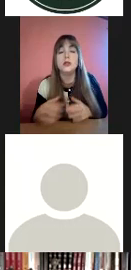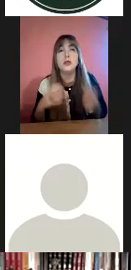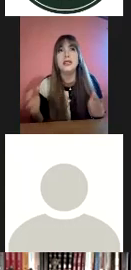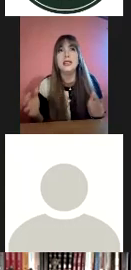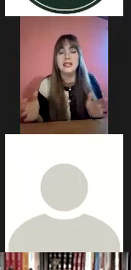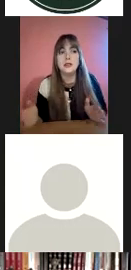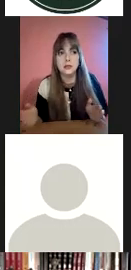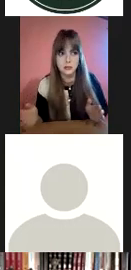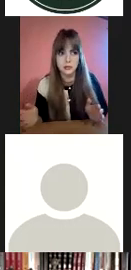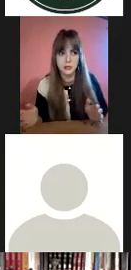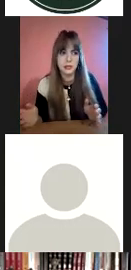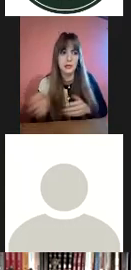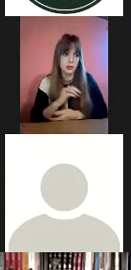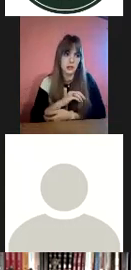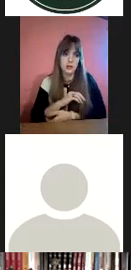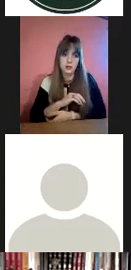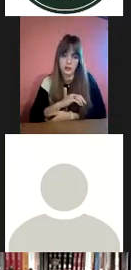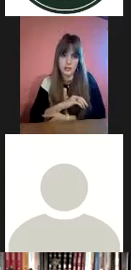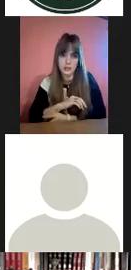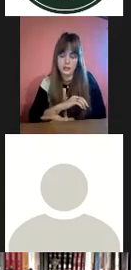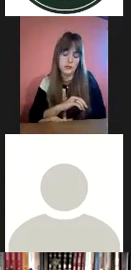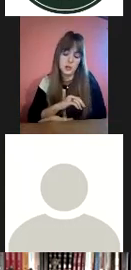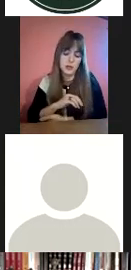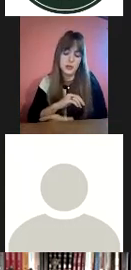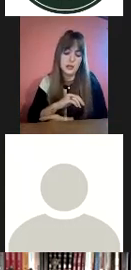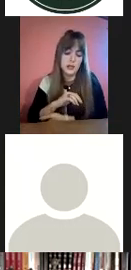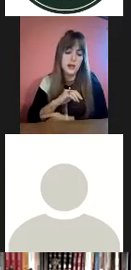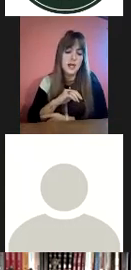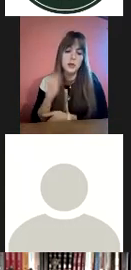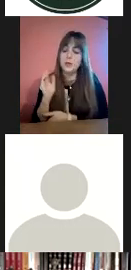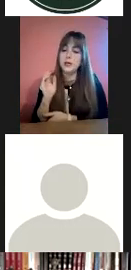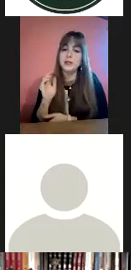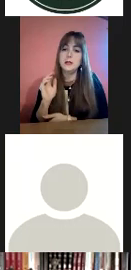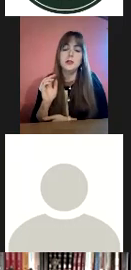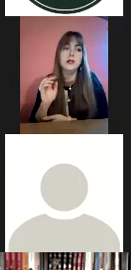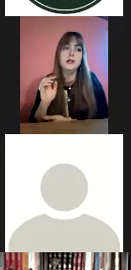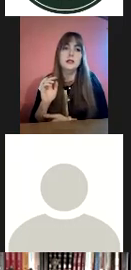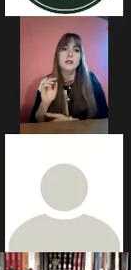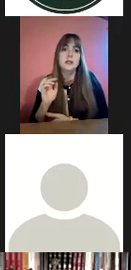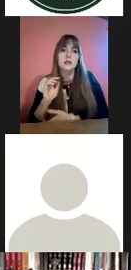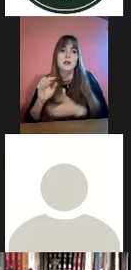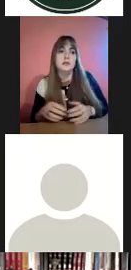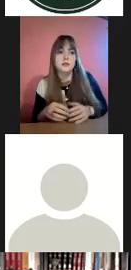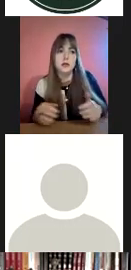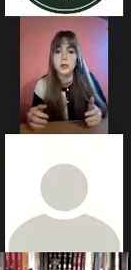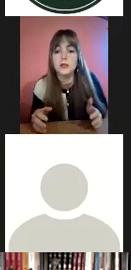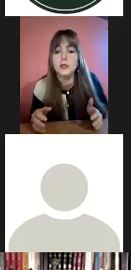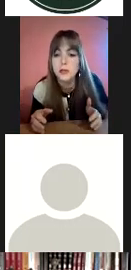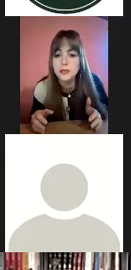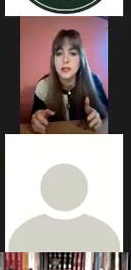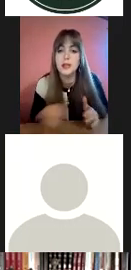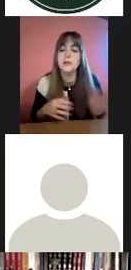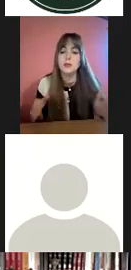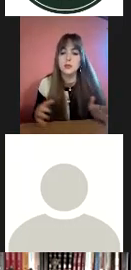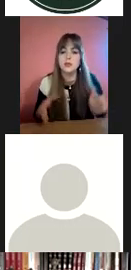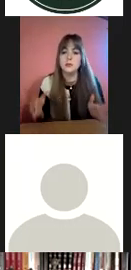abandonados, colonias de gatos, no sé si saben lo que son las colonias de gatos, muchas veces quedan propiedades abandonadas y los gatos